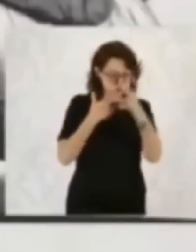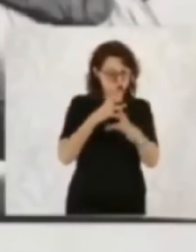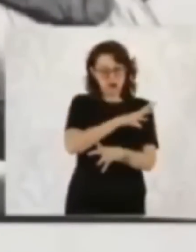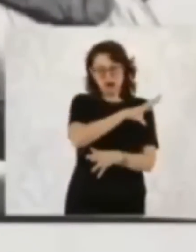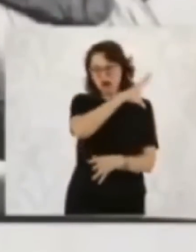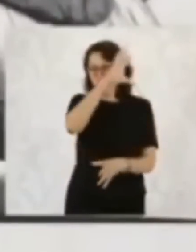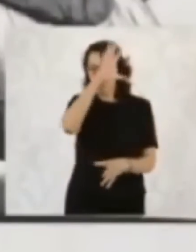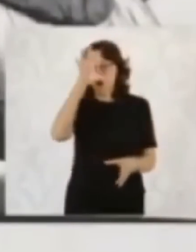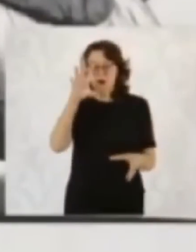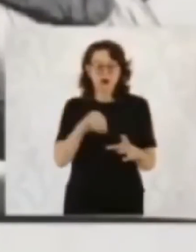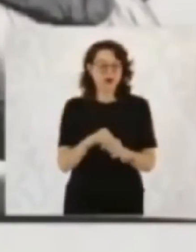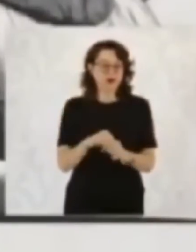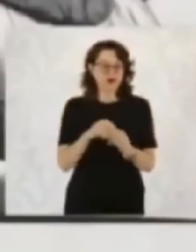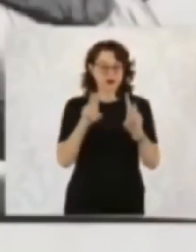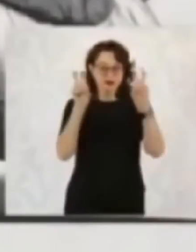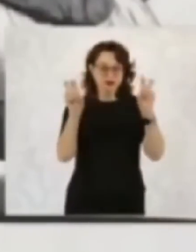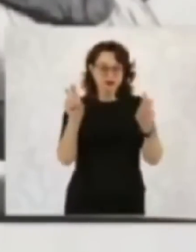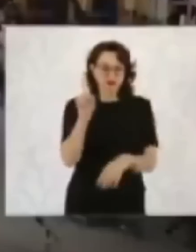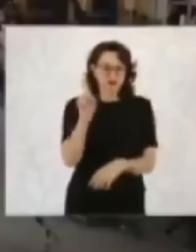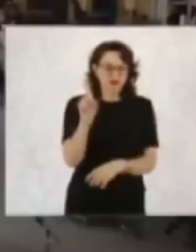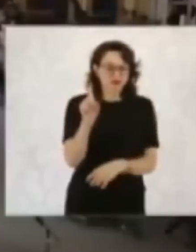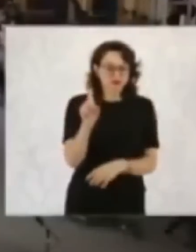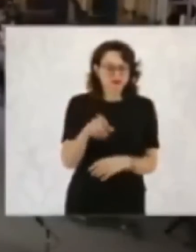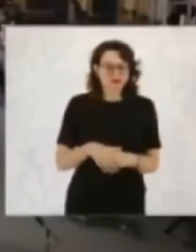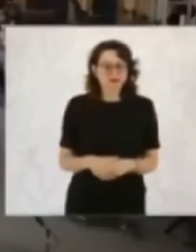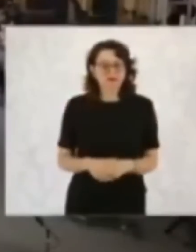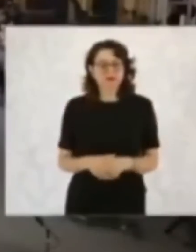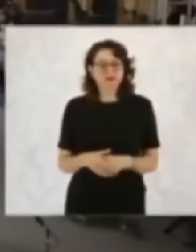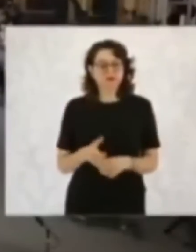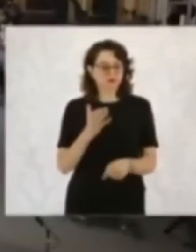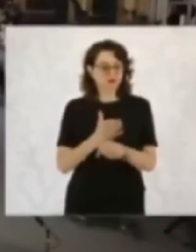otros. Fíjense, esta cantidad de agua, que son